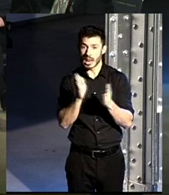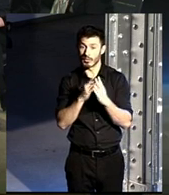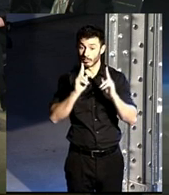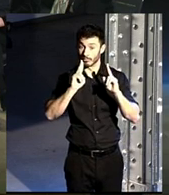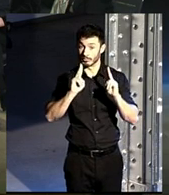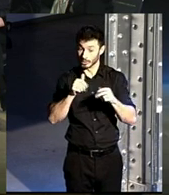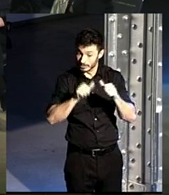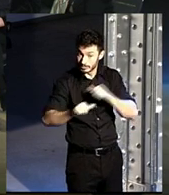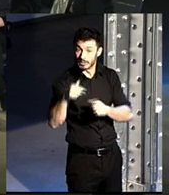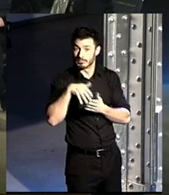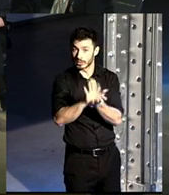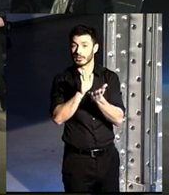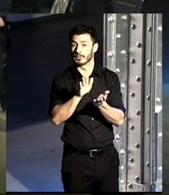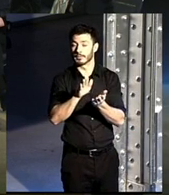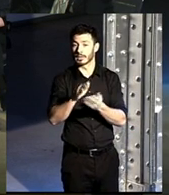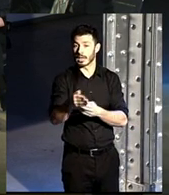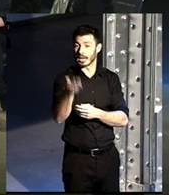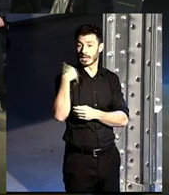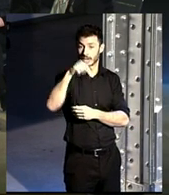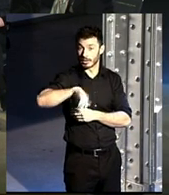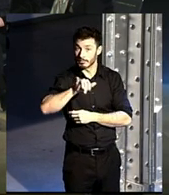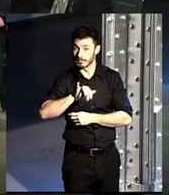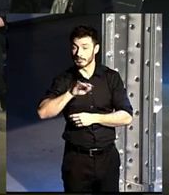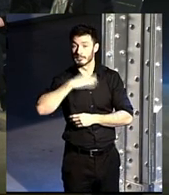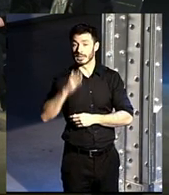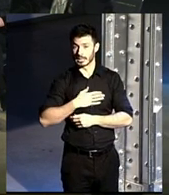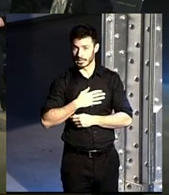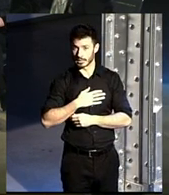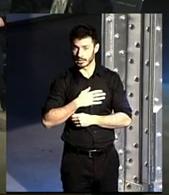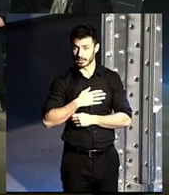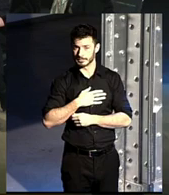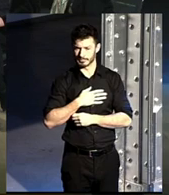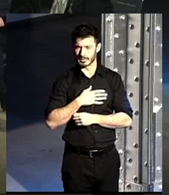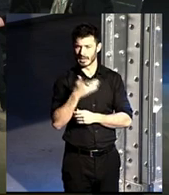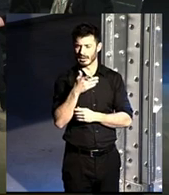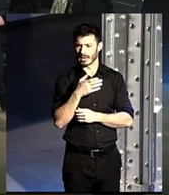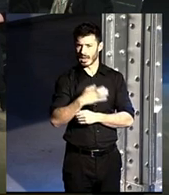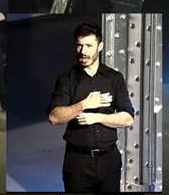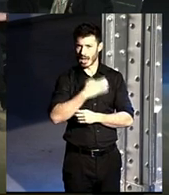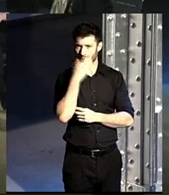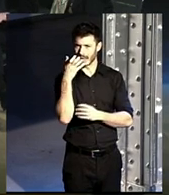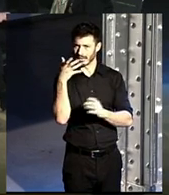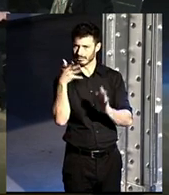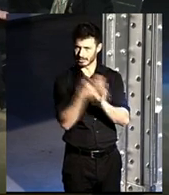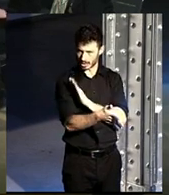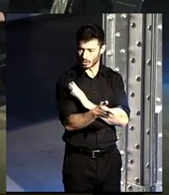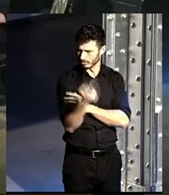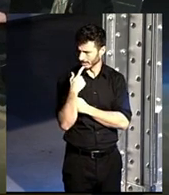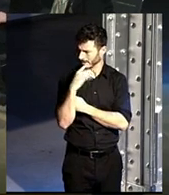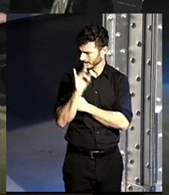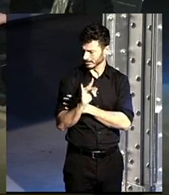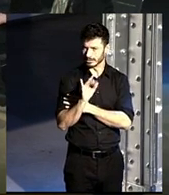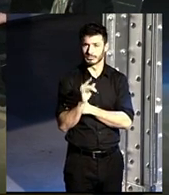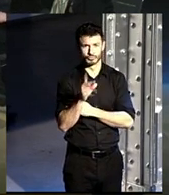Mañana, L'Éternel Adam, el eterno Adán, ¿se dice? Adán. Sí. Esto, por